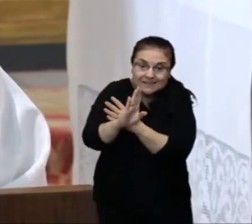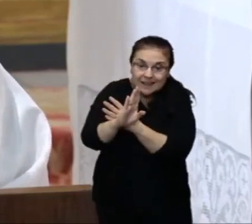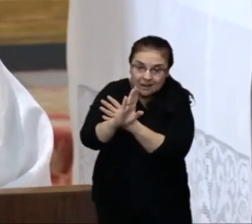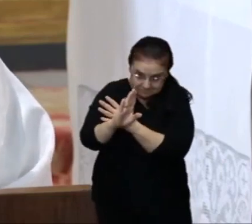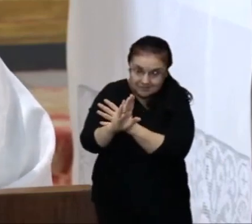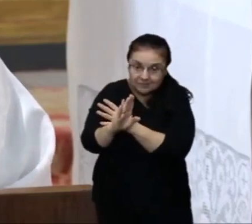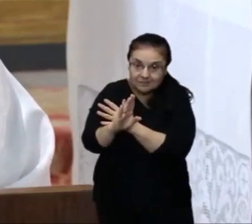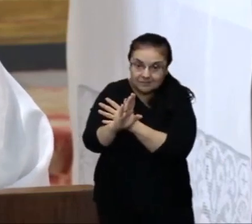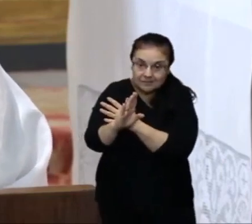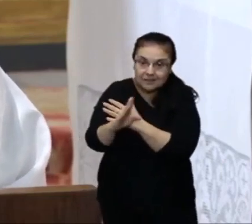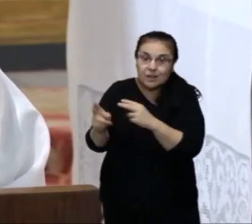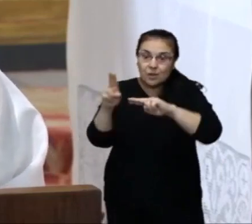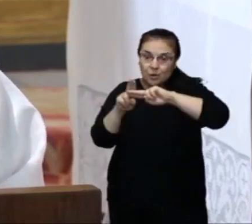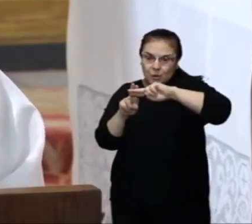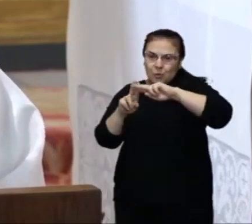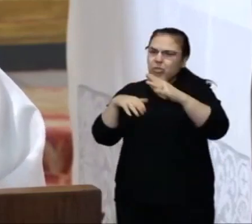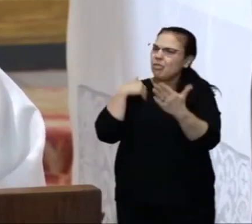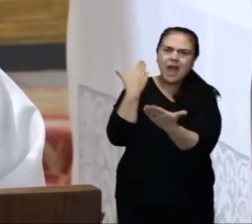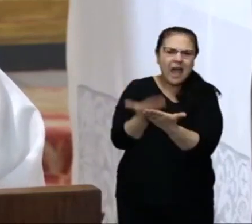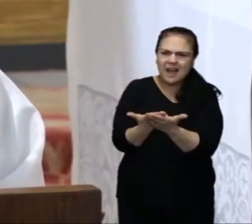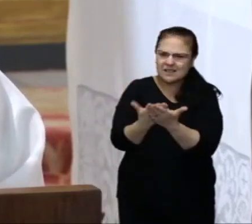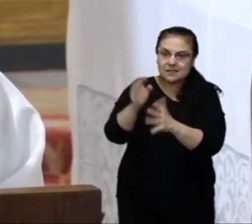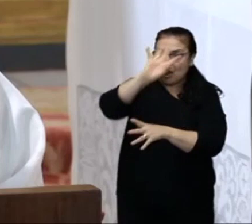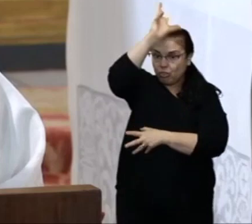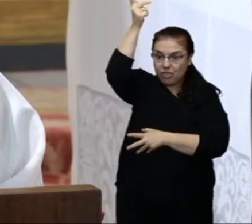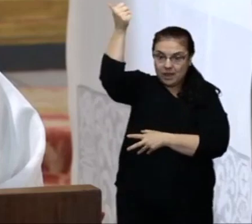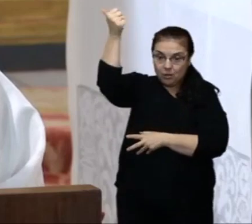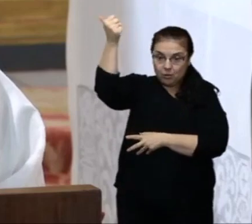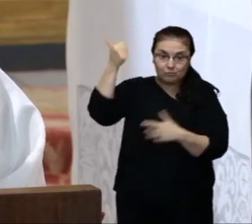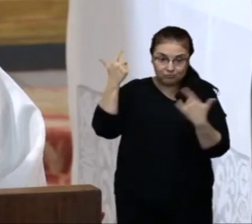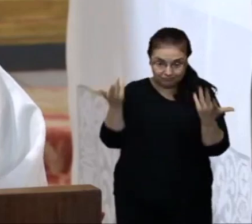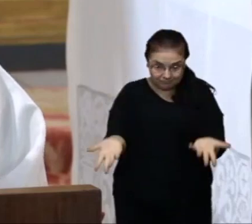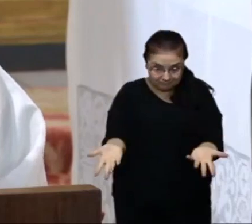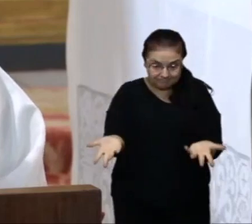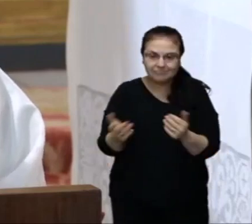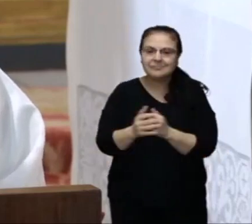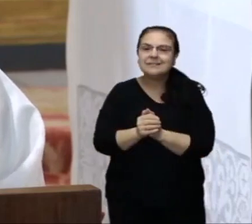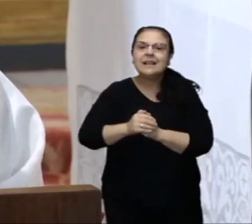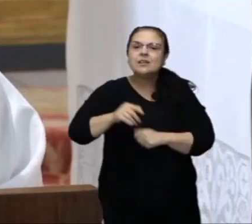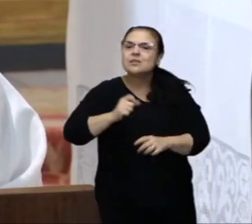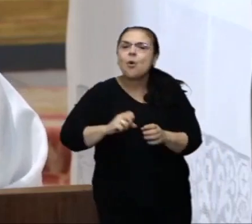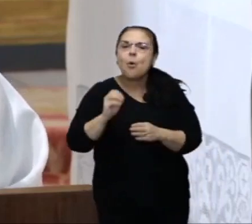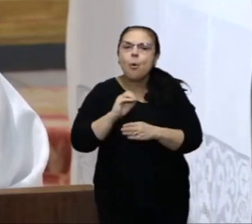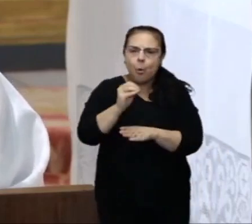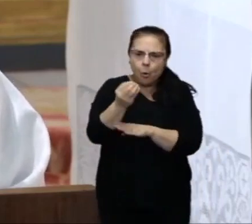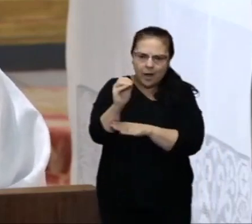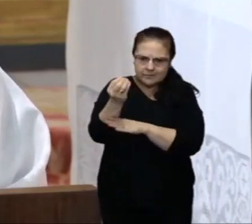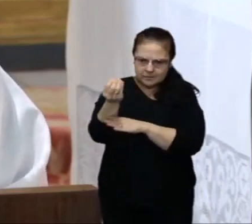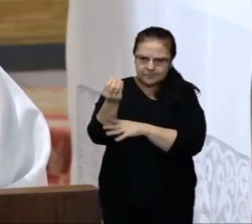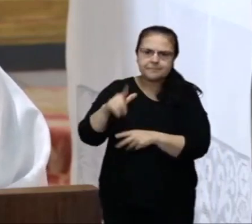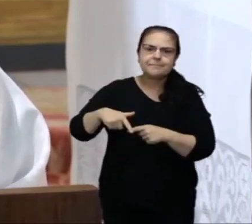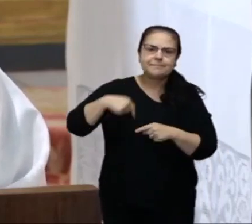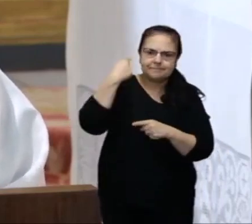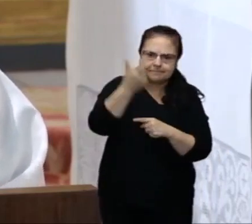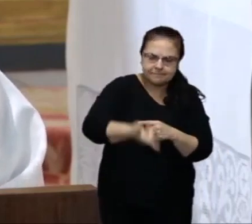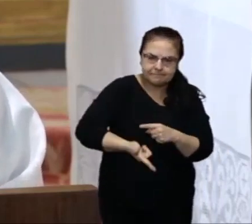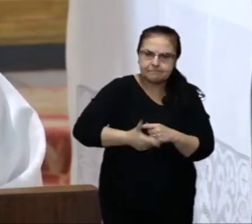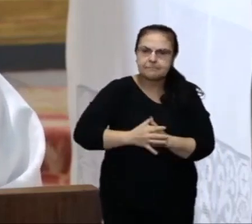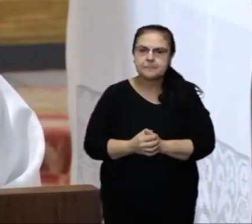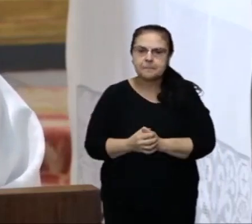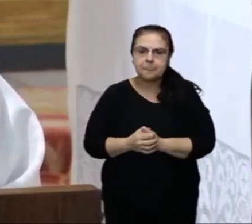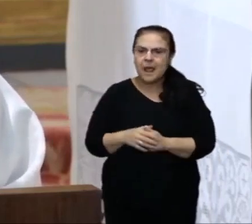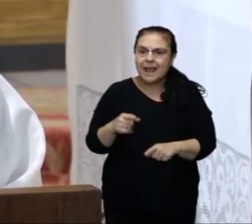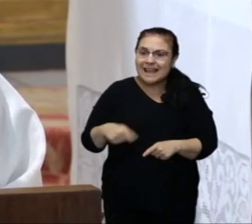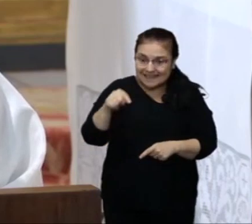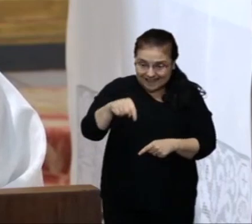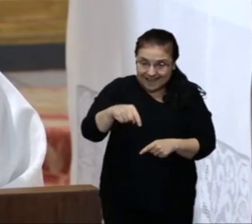pues él lo aceptó y su padre Zacarías había hablado de su misión cuando Juan es llevado a circuncidar, diciendo que